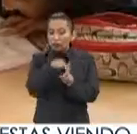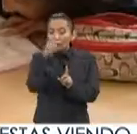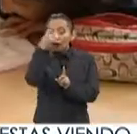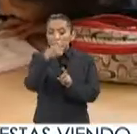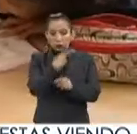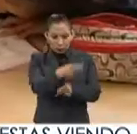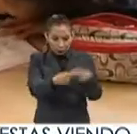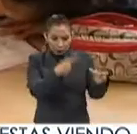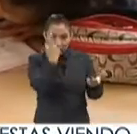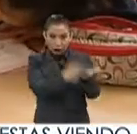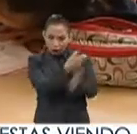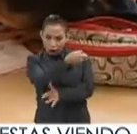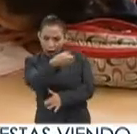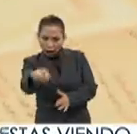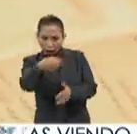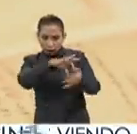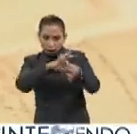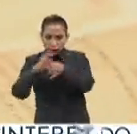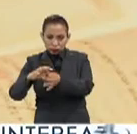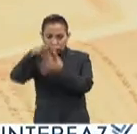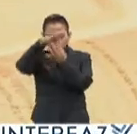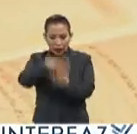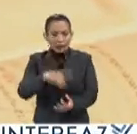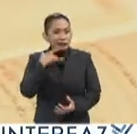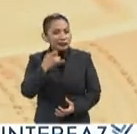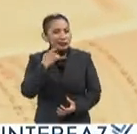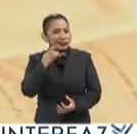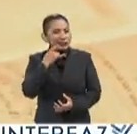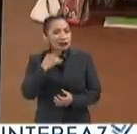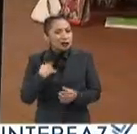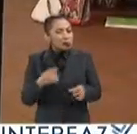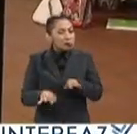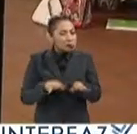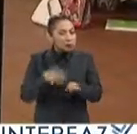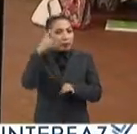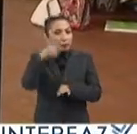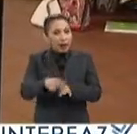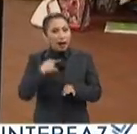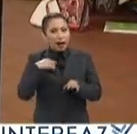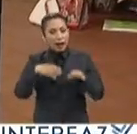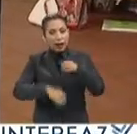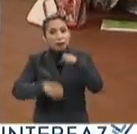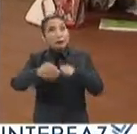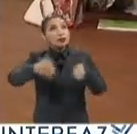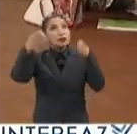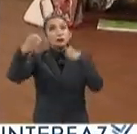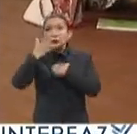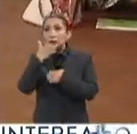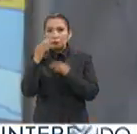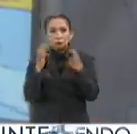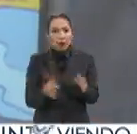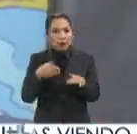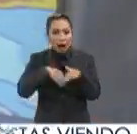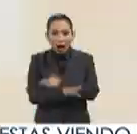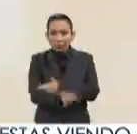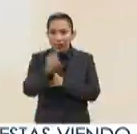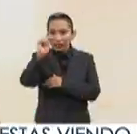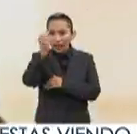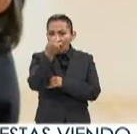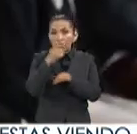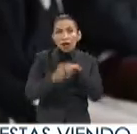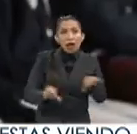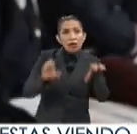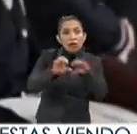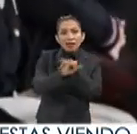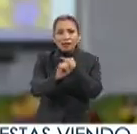que su organización sea horizontal y se alineen los esfuerzos necesarios para que tengan infraestructura digna, con acceso a las tecnologías de